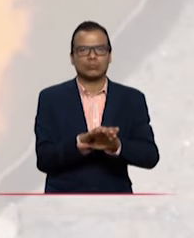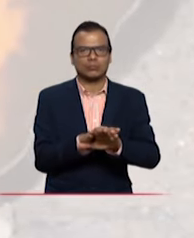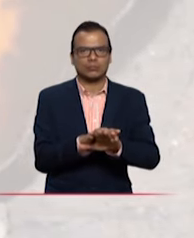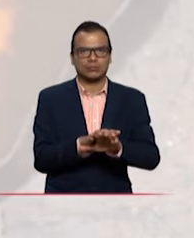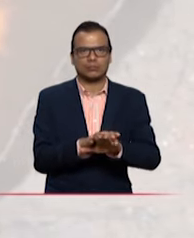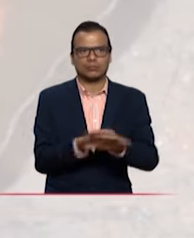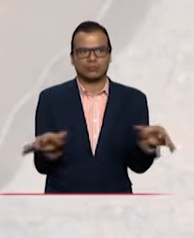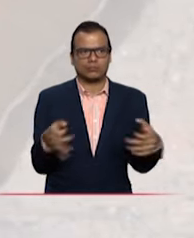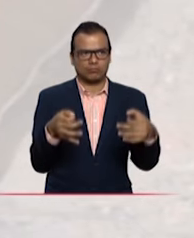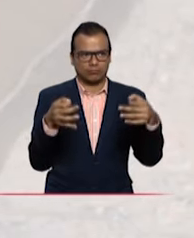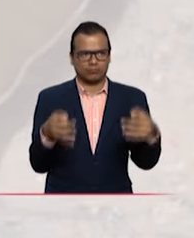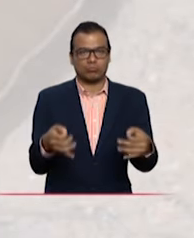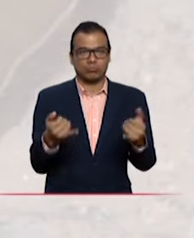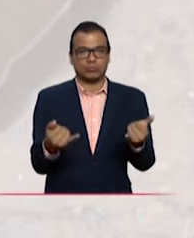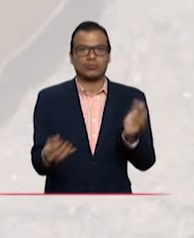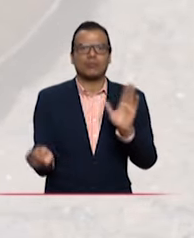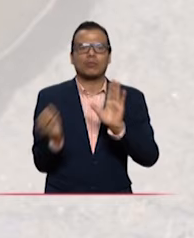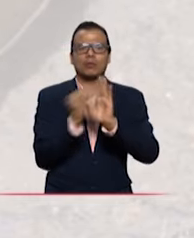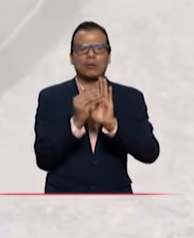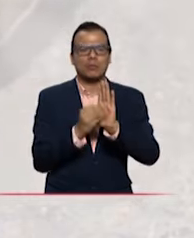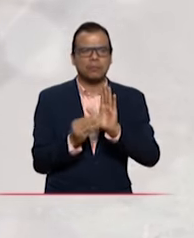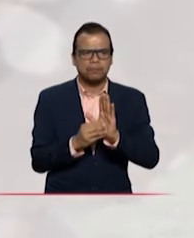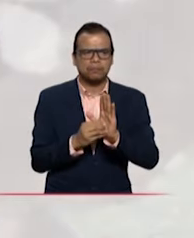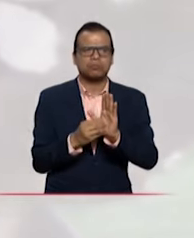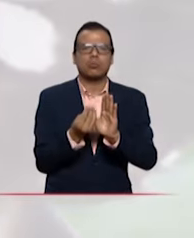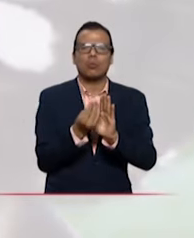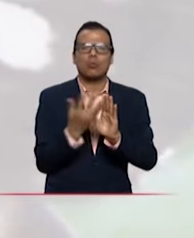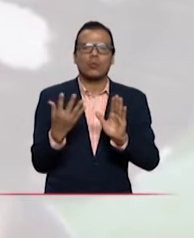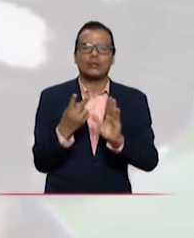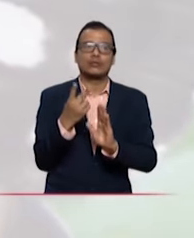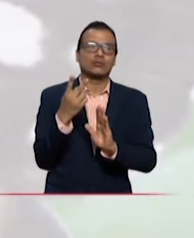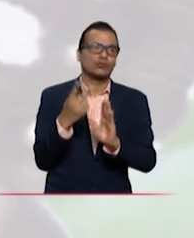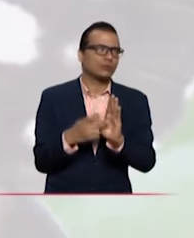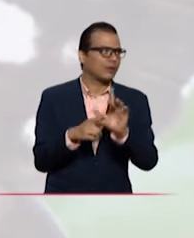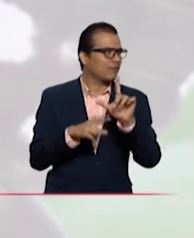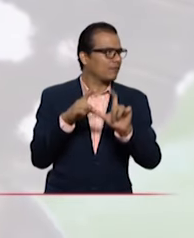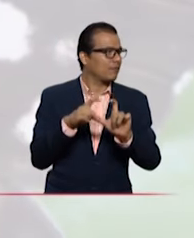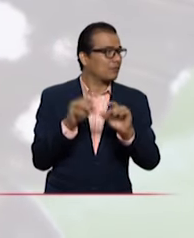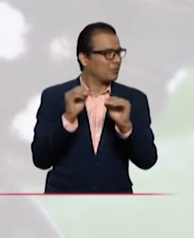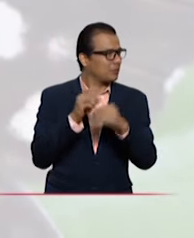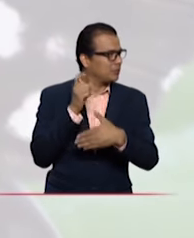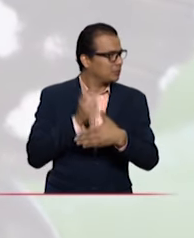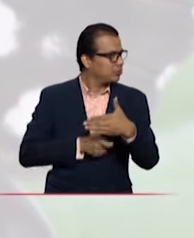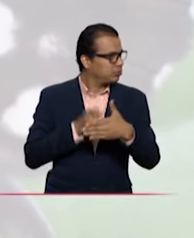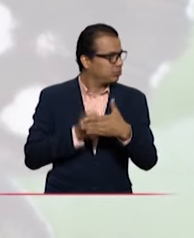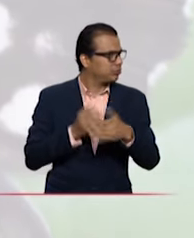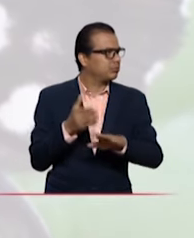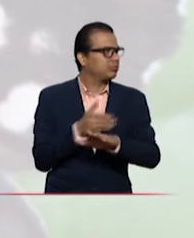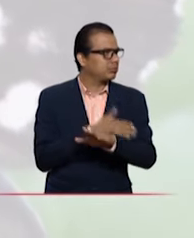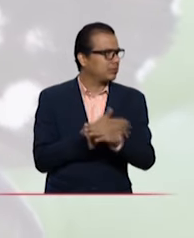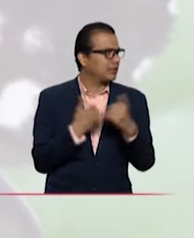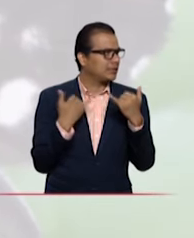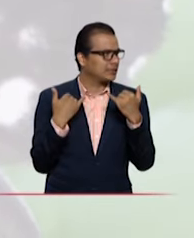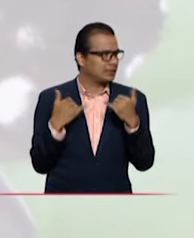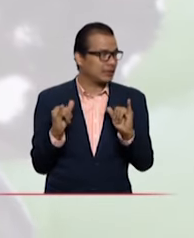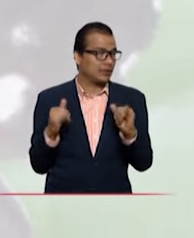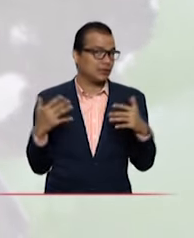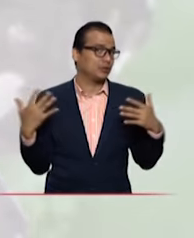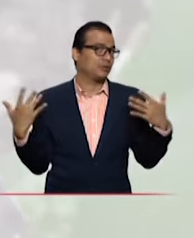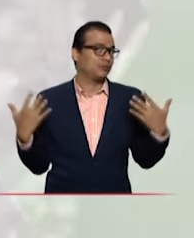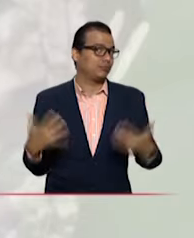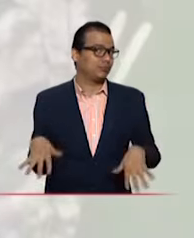esta versión más de 2.000 fotos y muchas correcciones taxonómicas. Entonces es una